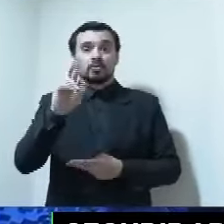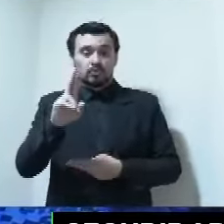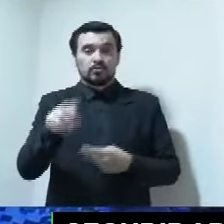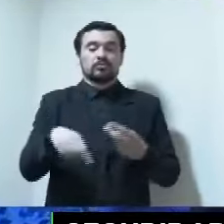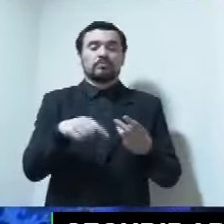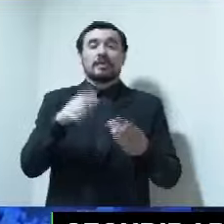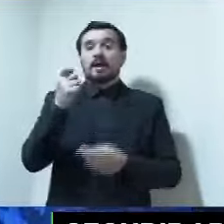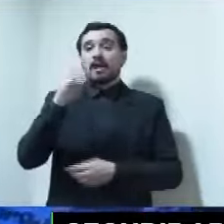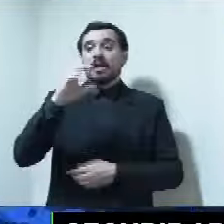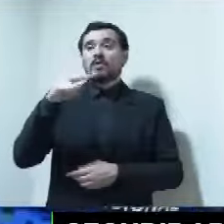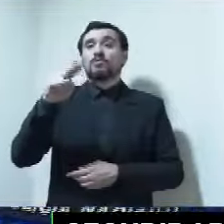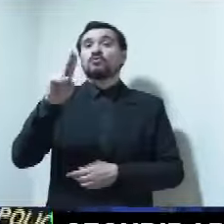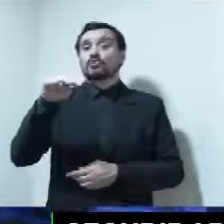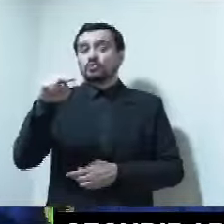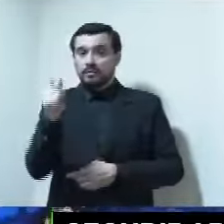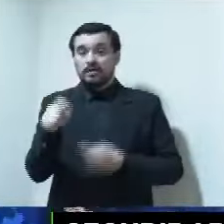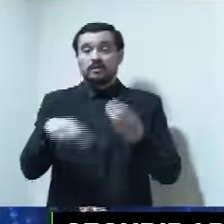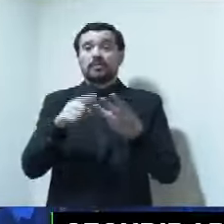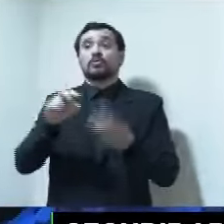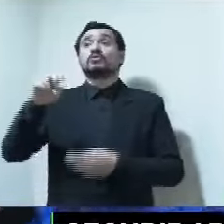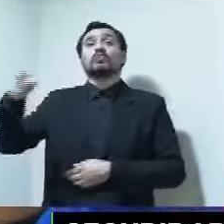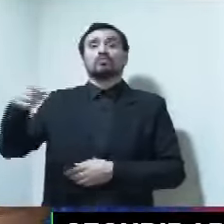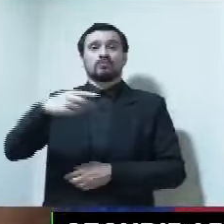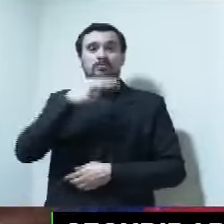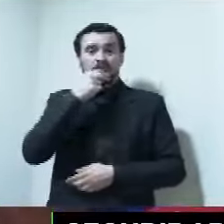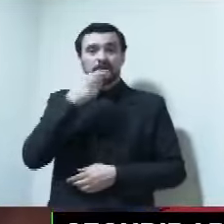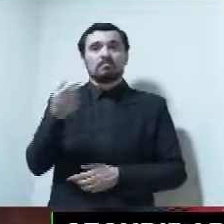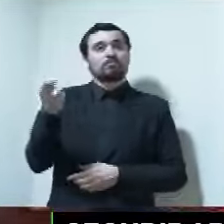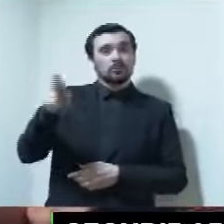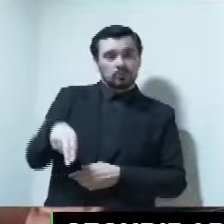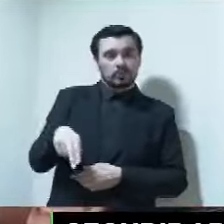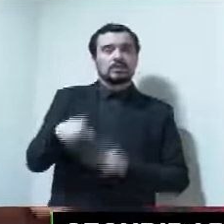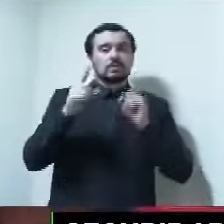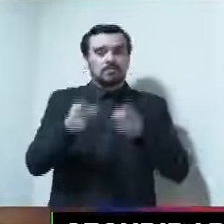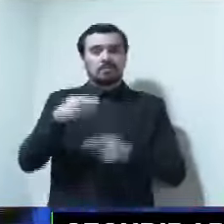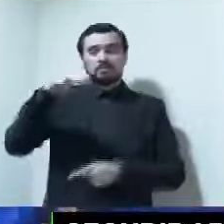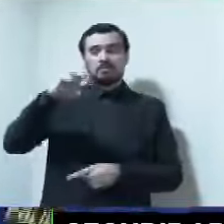honrar al suboficial Martín Mendoza, quien sacrificó su vida en cumplimiento del deber.